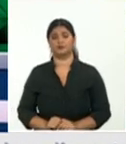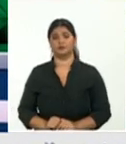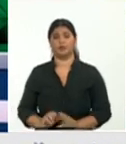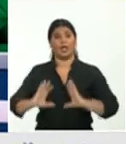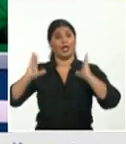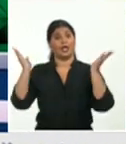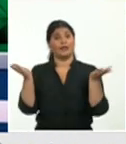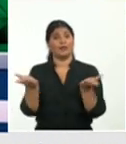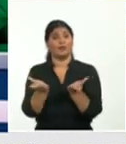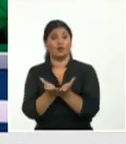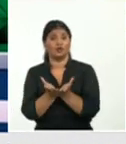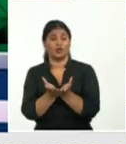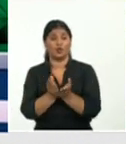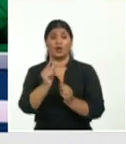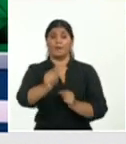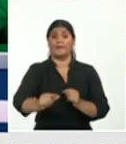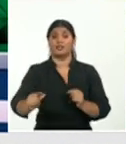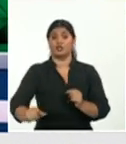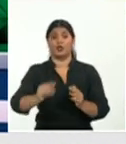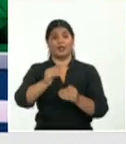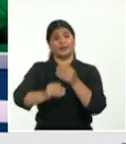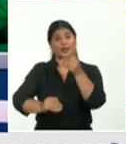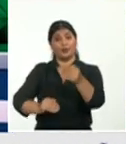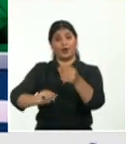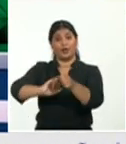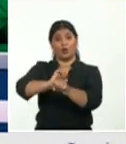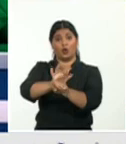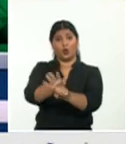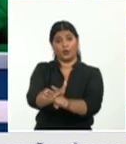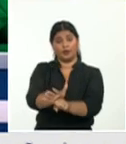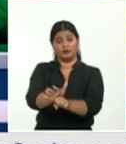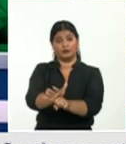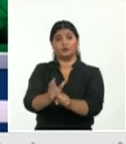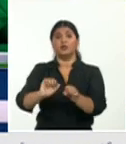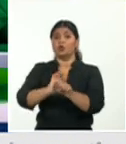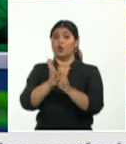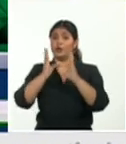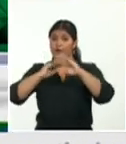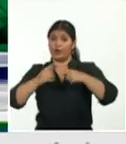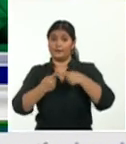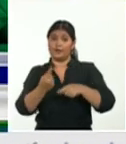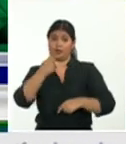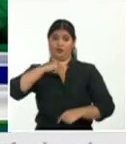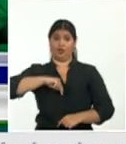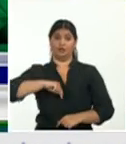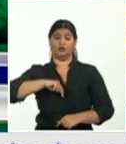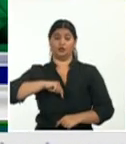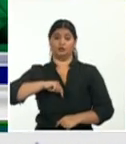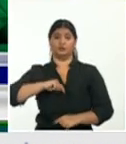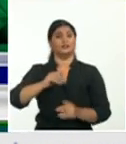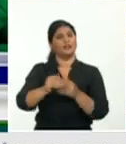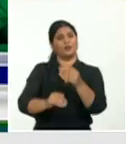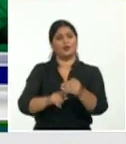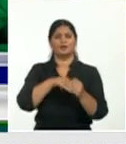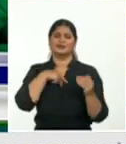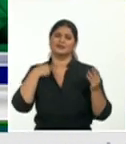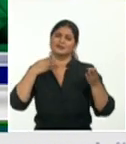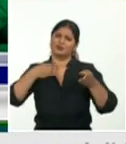personas que han enfermado. En terapia intensiva una cifra elevada, 145,